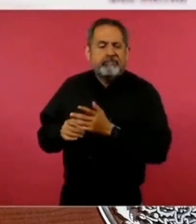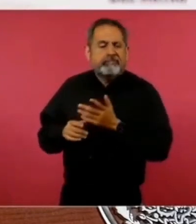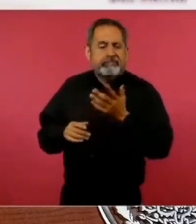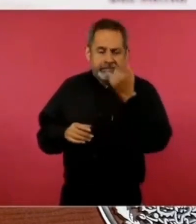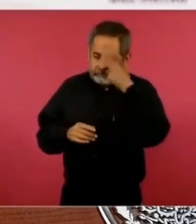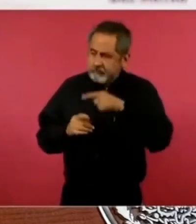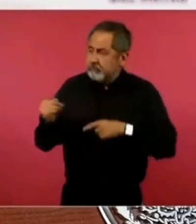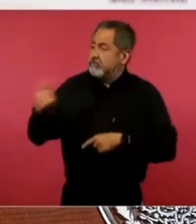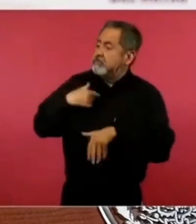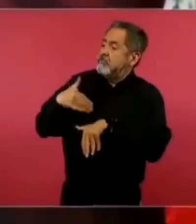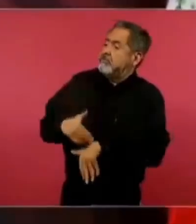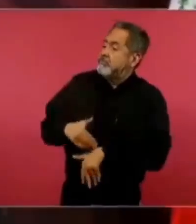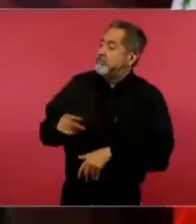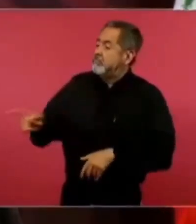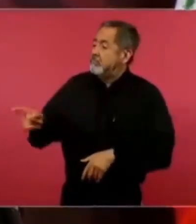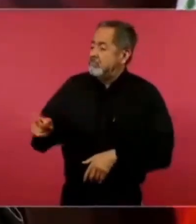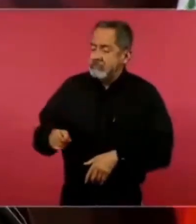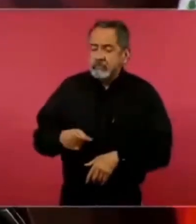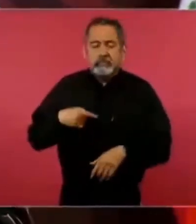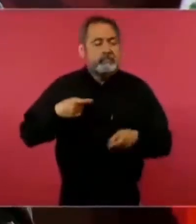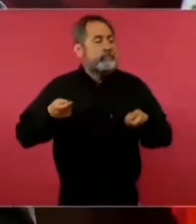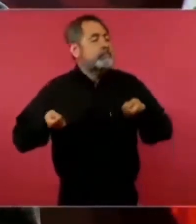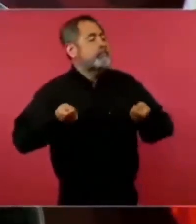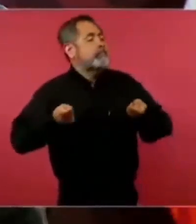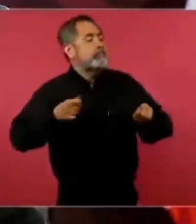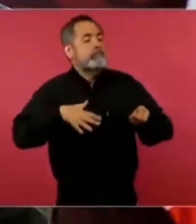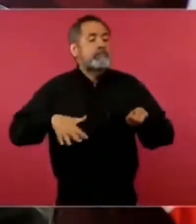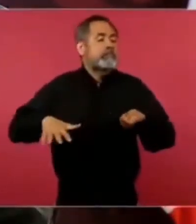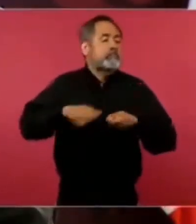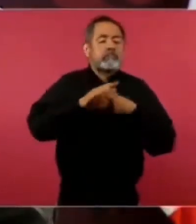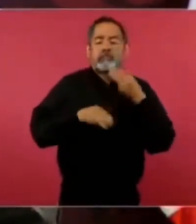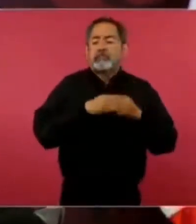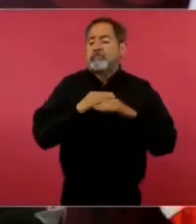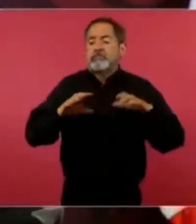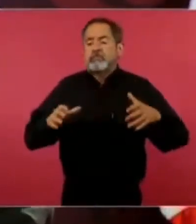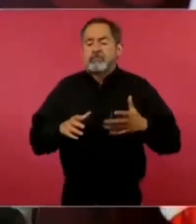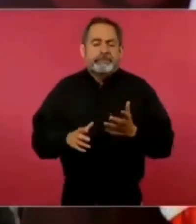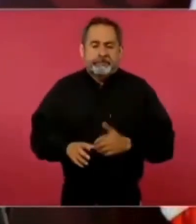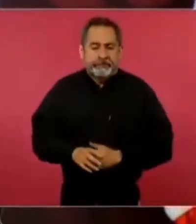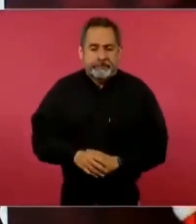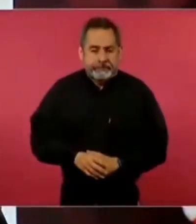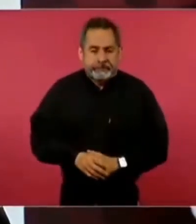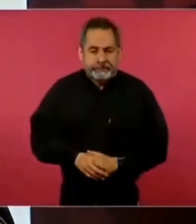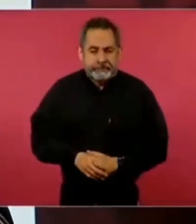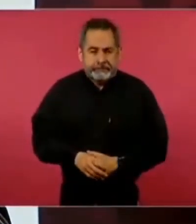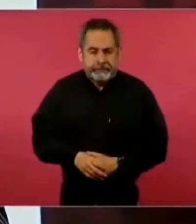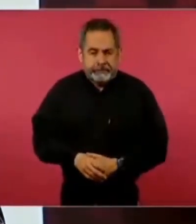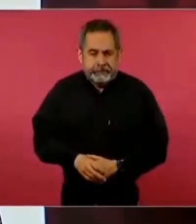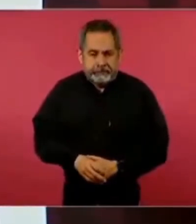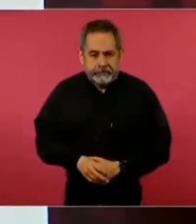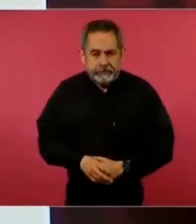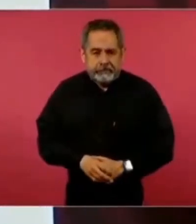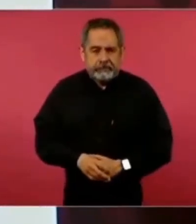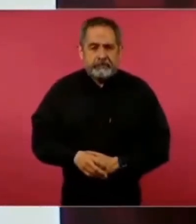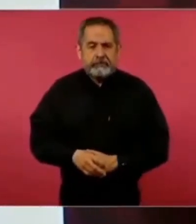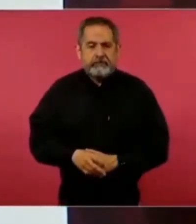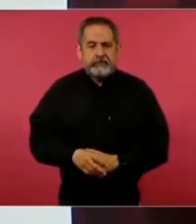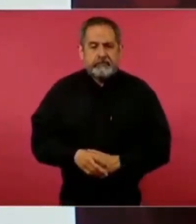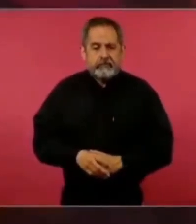para poder ellos dominar territorios. Cuando se tienen